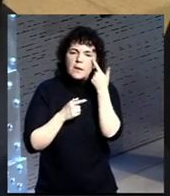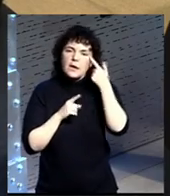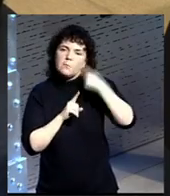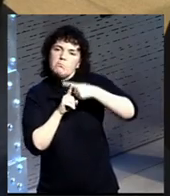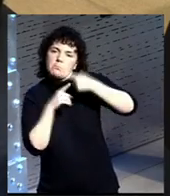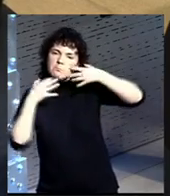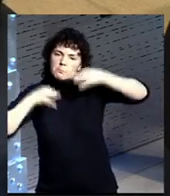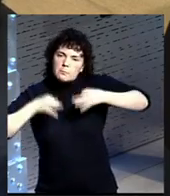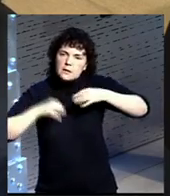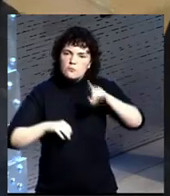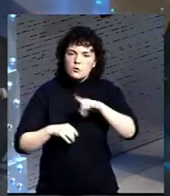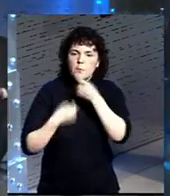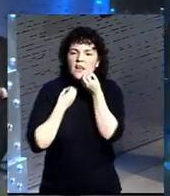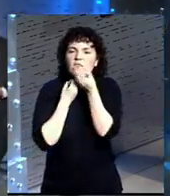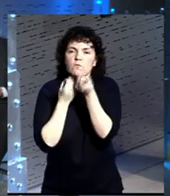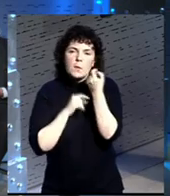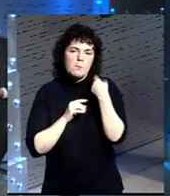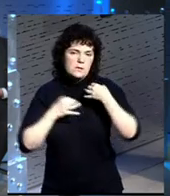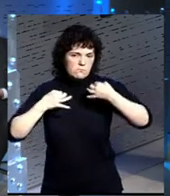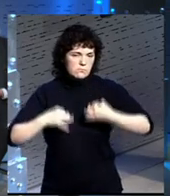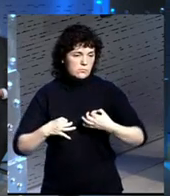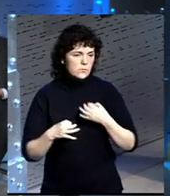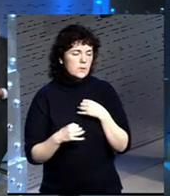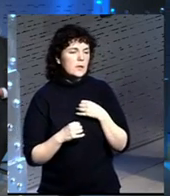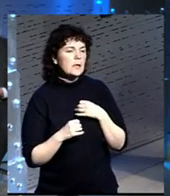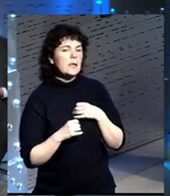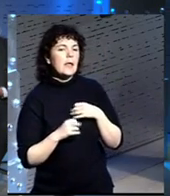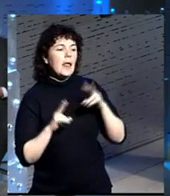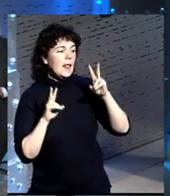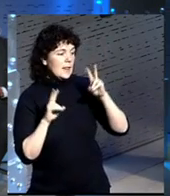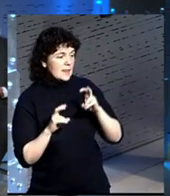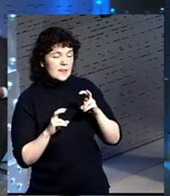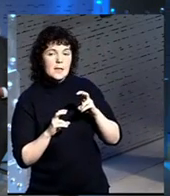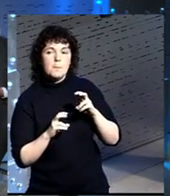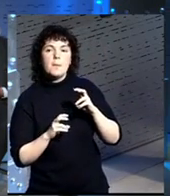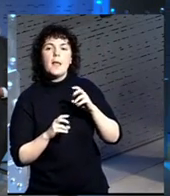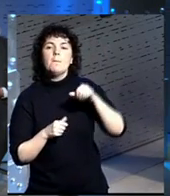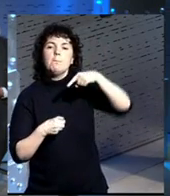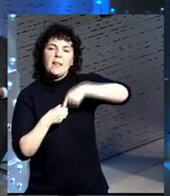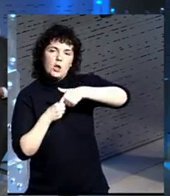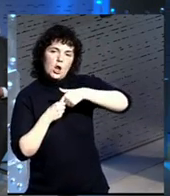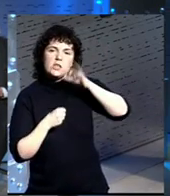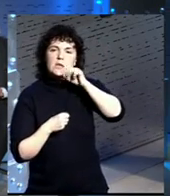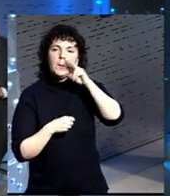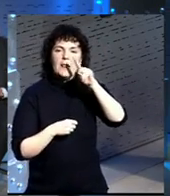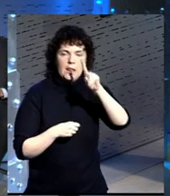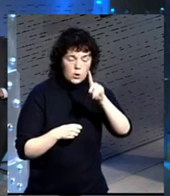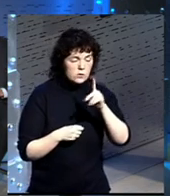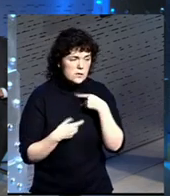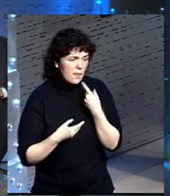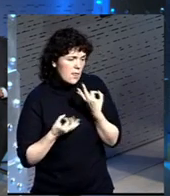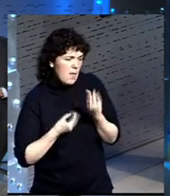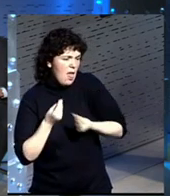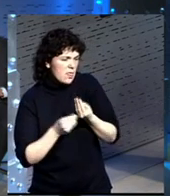dar información más precisa. El dato es el petróleo del siglo XXI, o sea que sí, que hay que hacer. Y te voy a dar